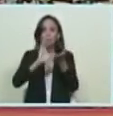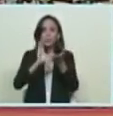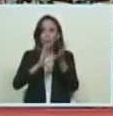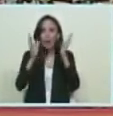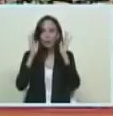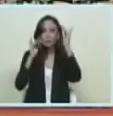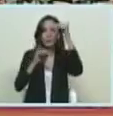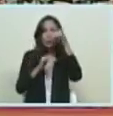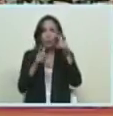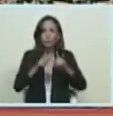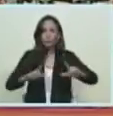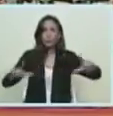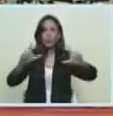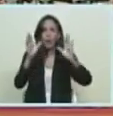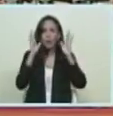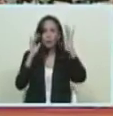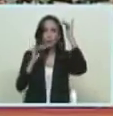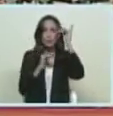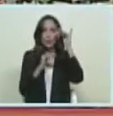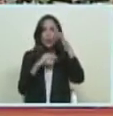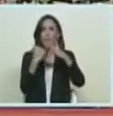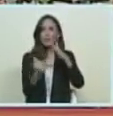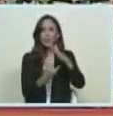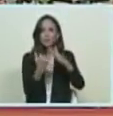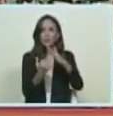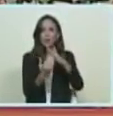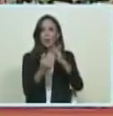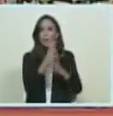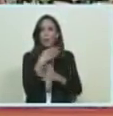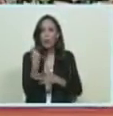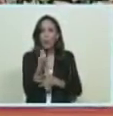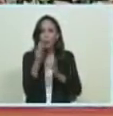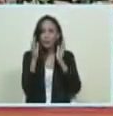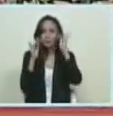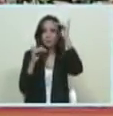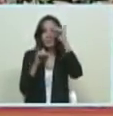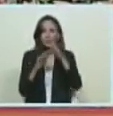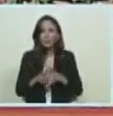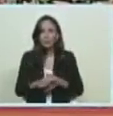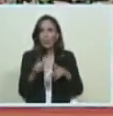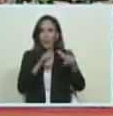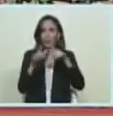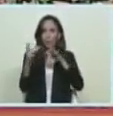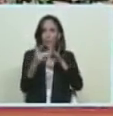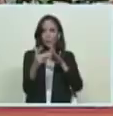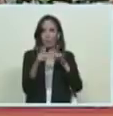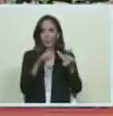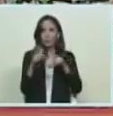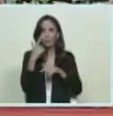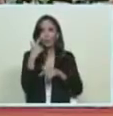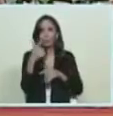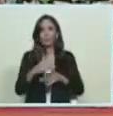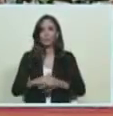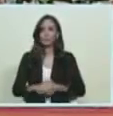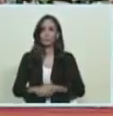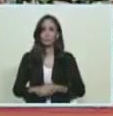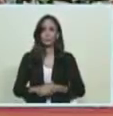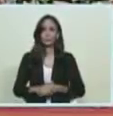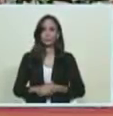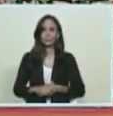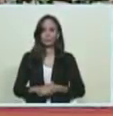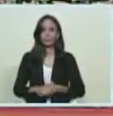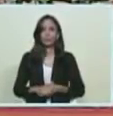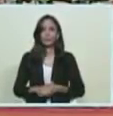de atención inicial para la juventud. ¿Tenemos listo el pase? Vamos a darle el